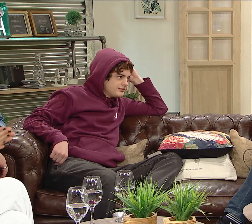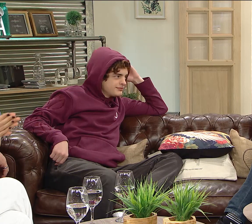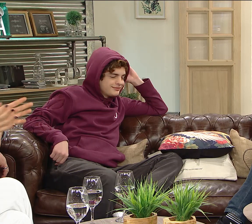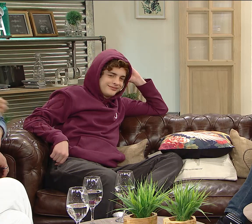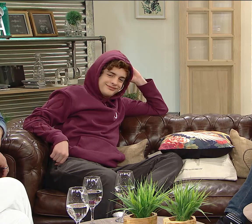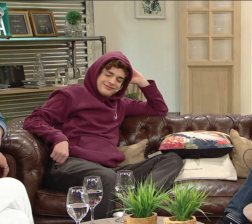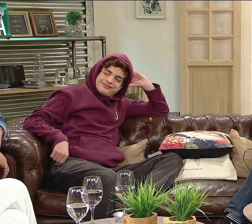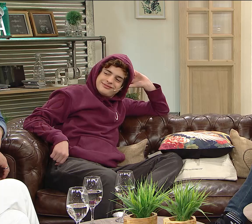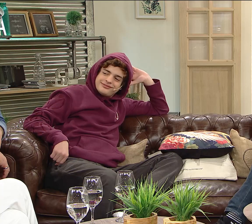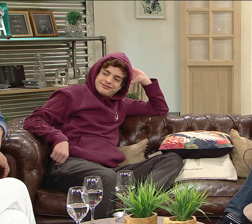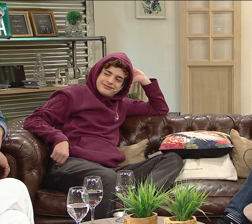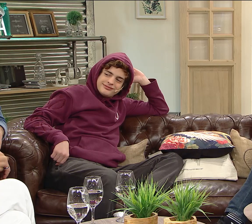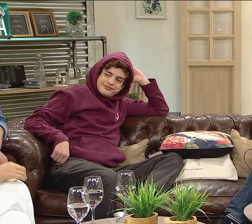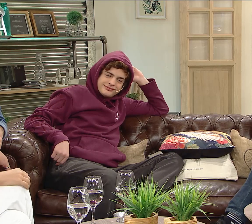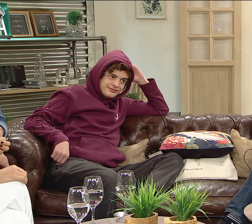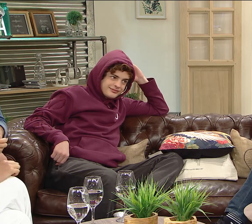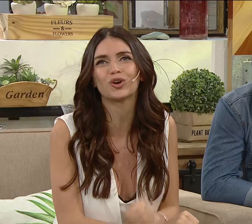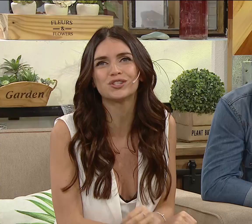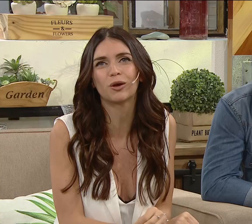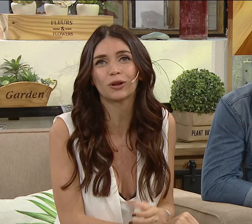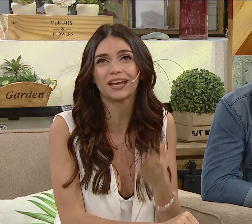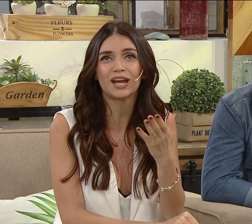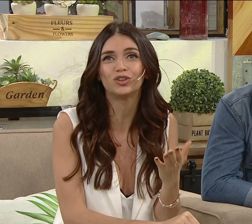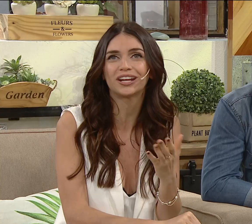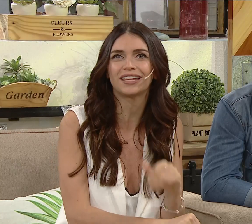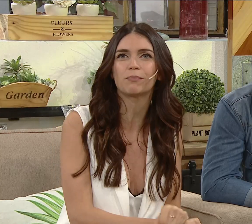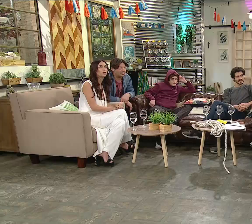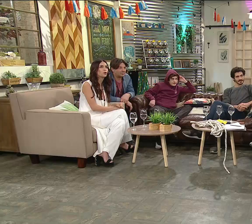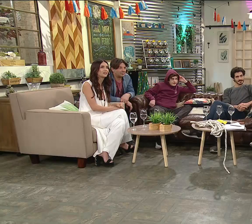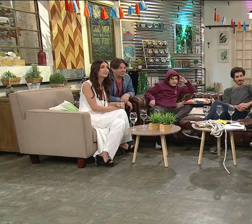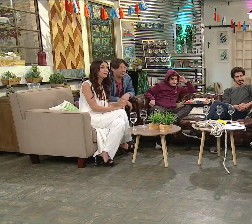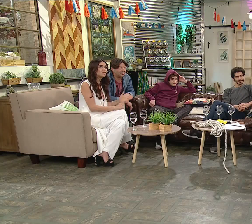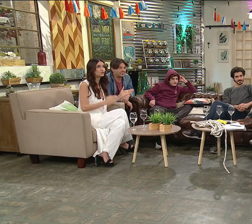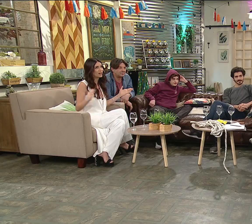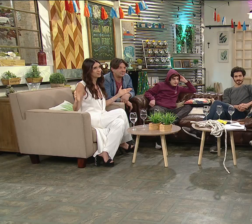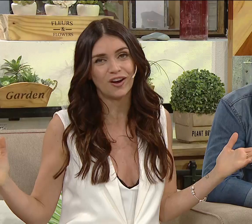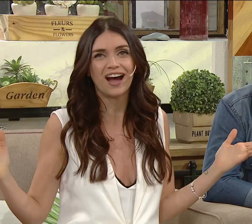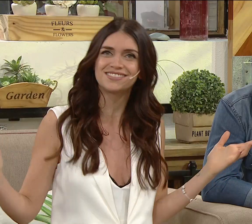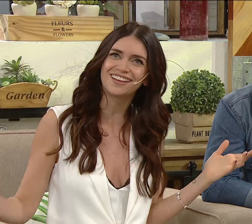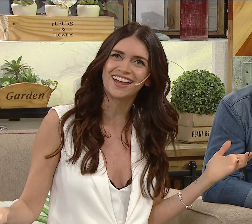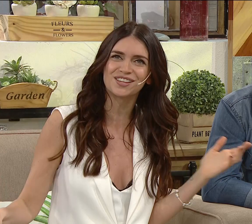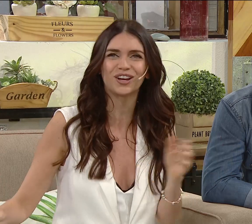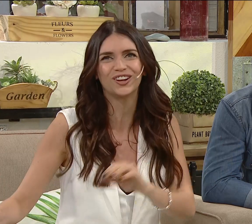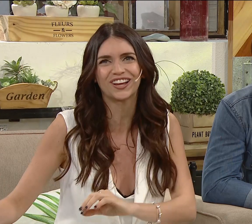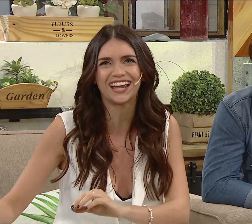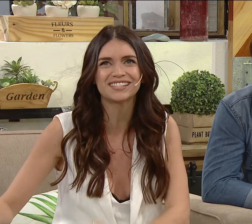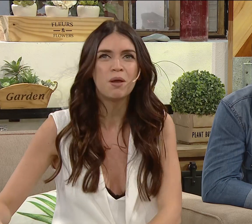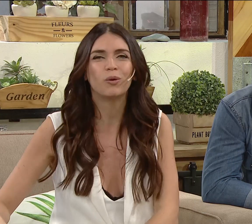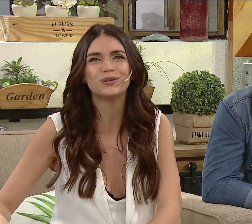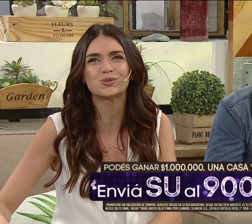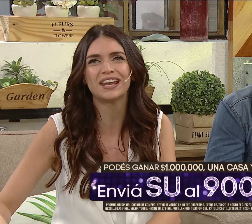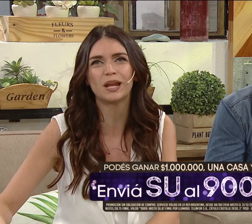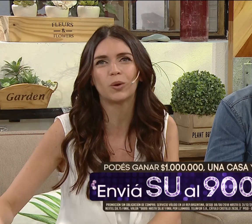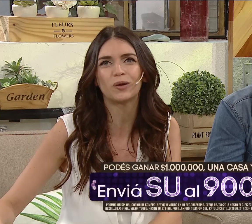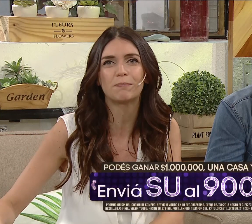espectacular. Les vamos a contar un poquitito más de la historia, pero antes quería darles otro consejo porque quería contarte que podés convertirte en millonario. ¡No! Así es, aunque no lo creas.